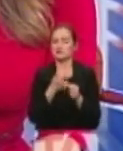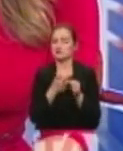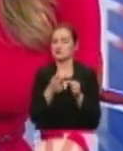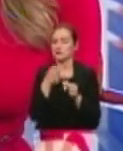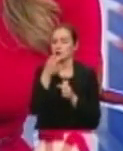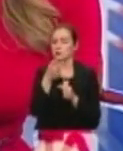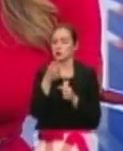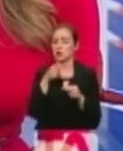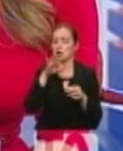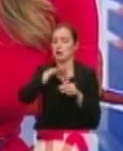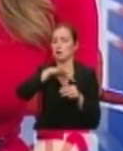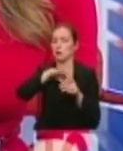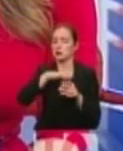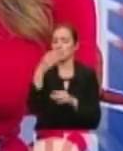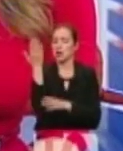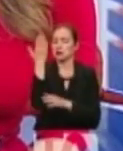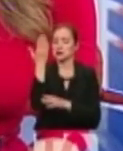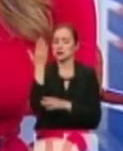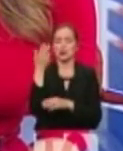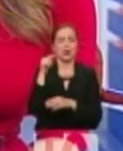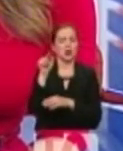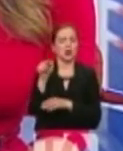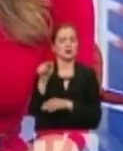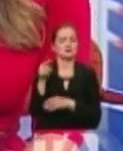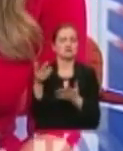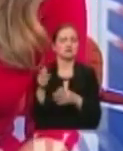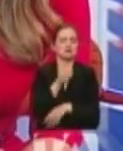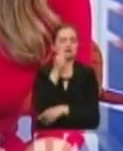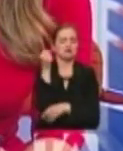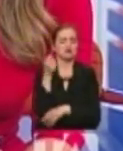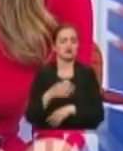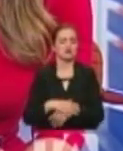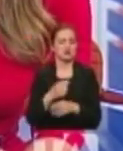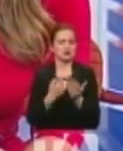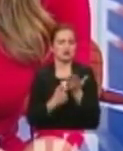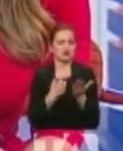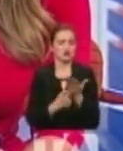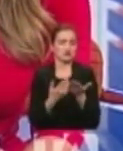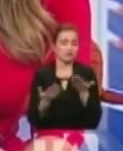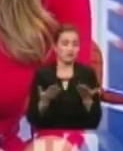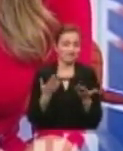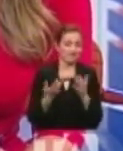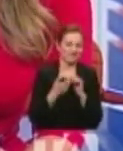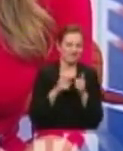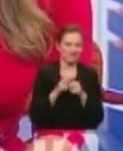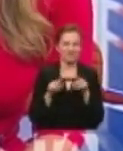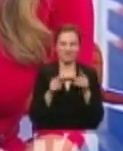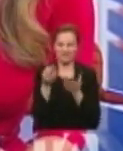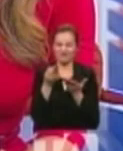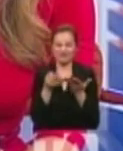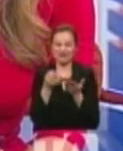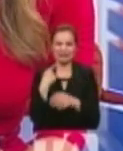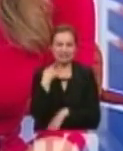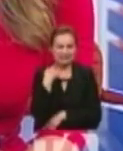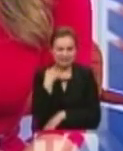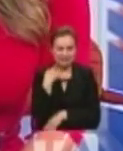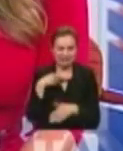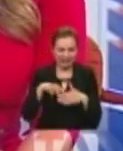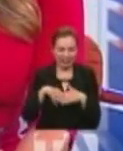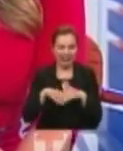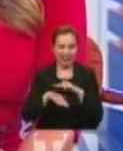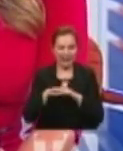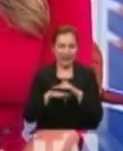Bueno, hacemos un análisis de la situación actual de la urbe capitalina, que como acabamos de ver, pues tendrá que enfrentar un presupuesto limitado,